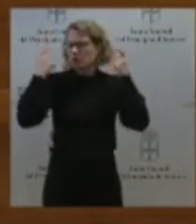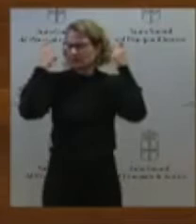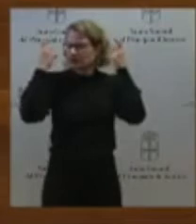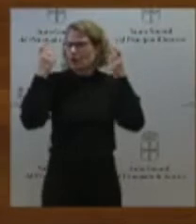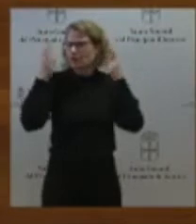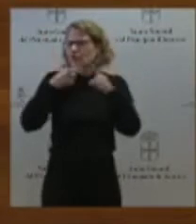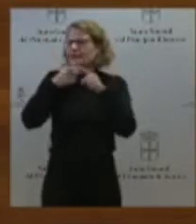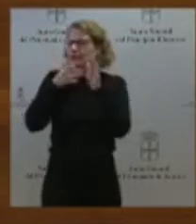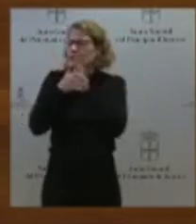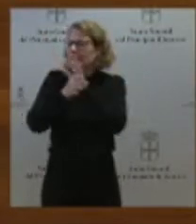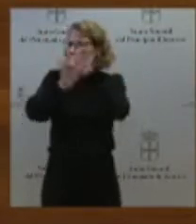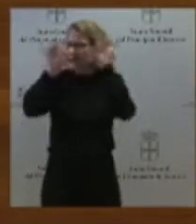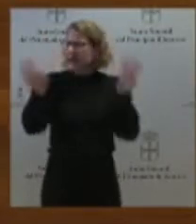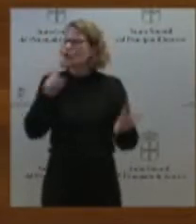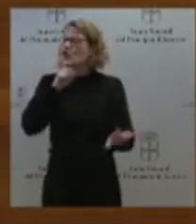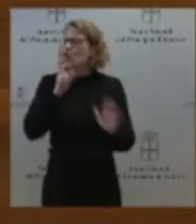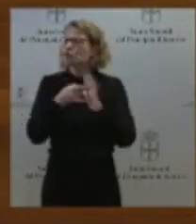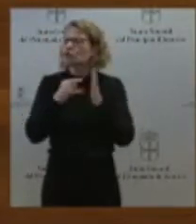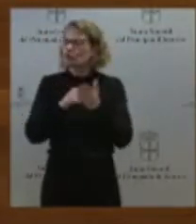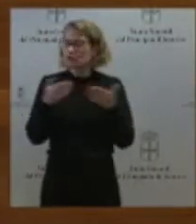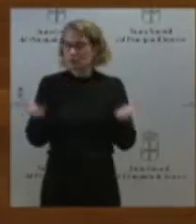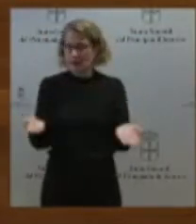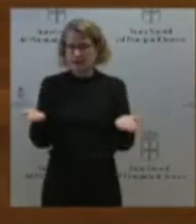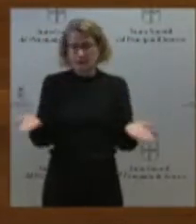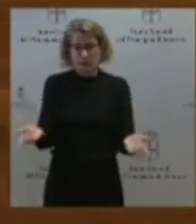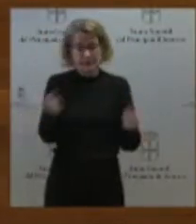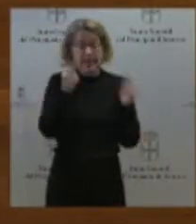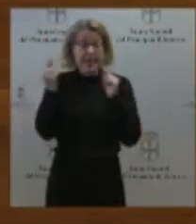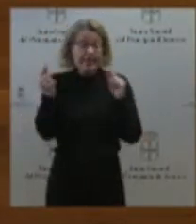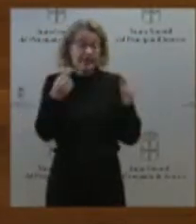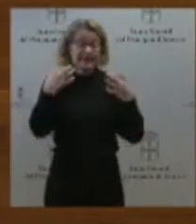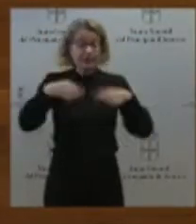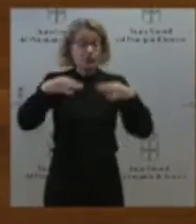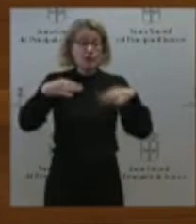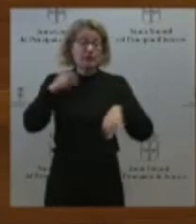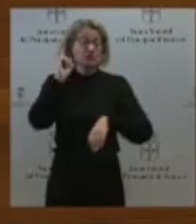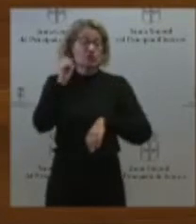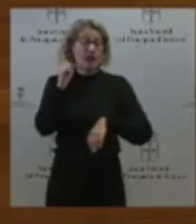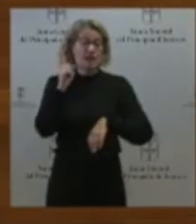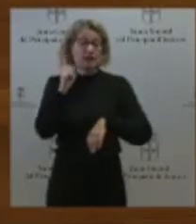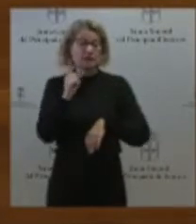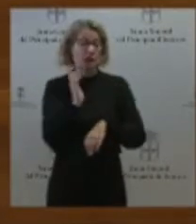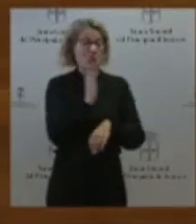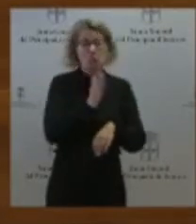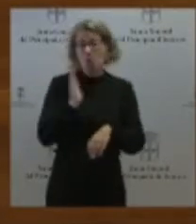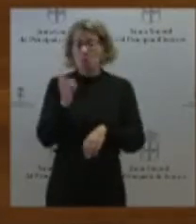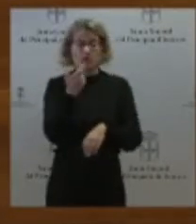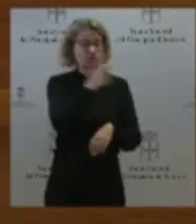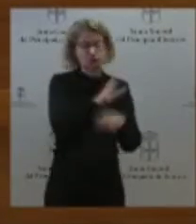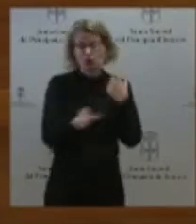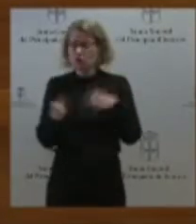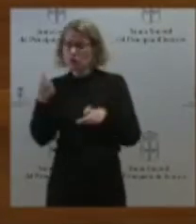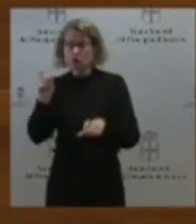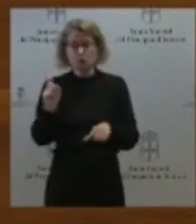ser prospectivo se convierte a menudo en un intercambio de reproches acerca del pasado, útil para fijar posiciones ideológicas de cada